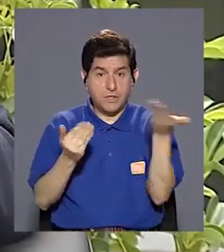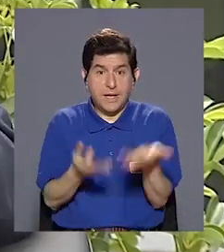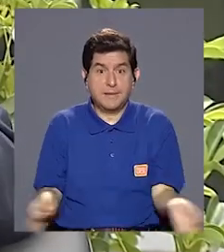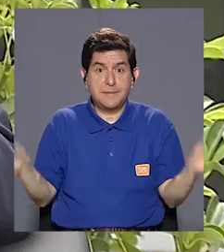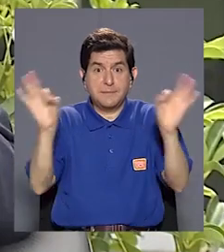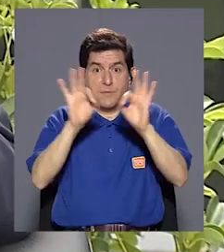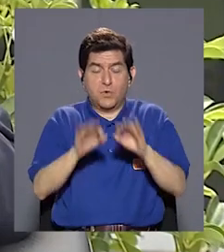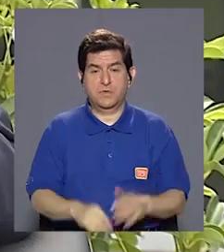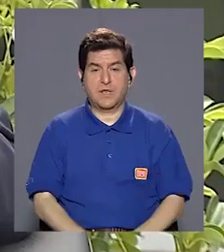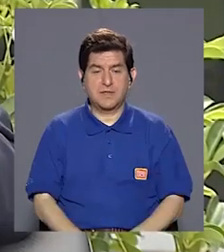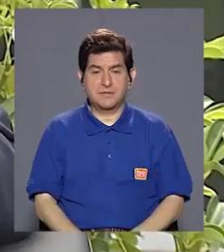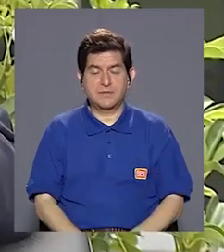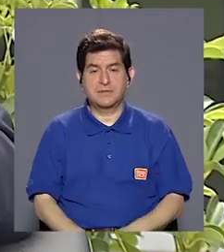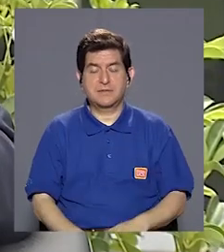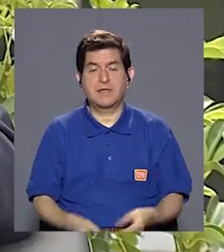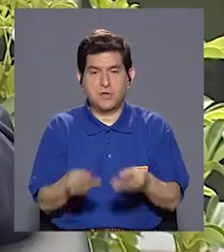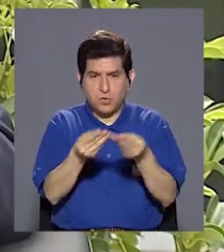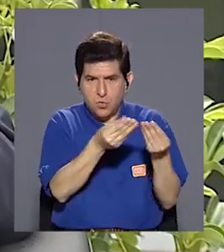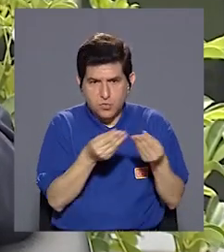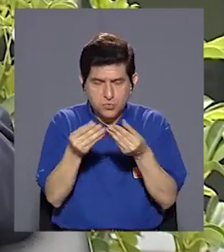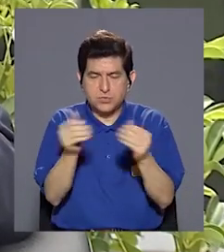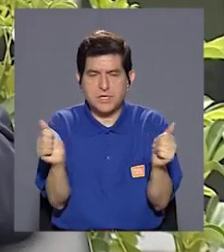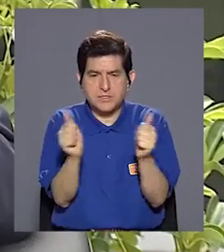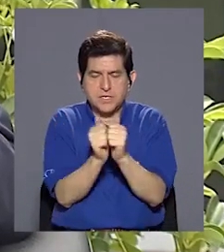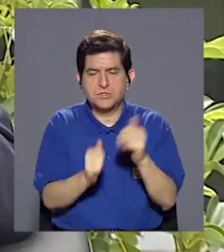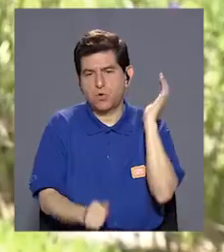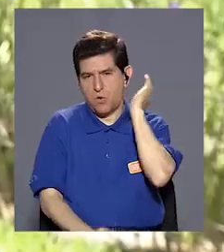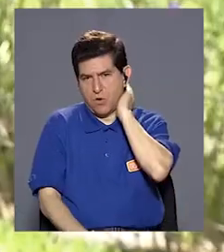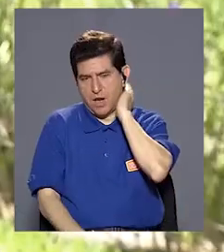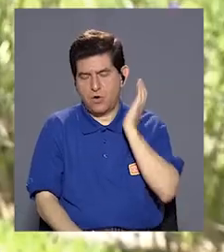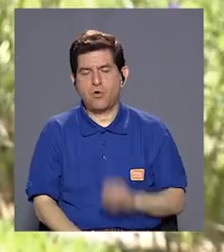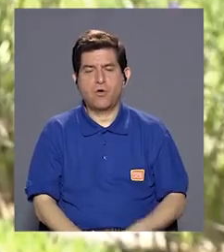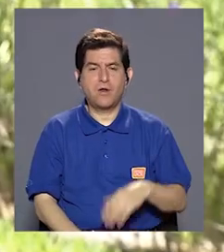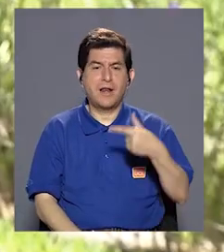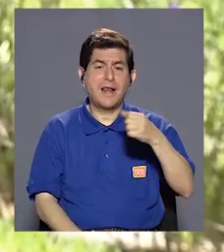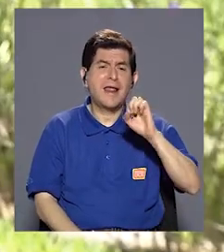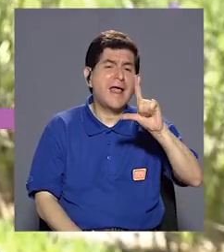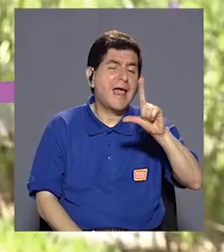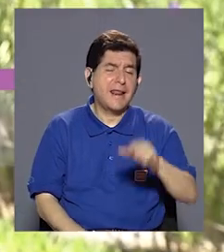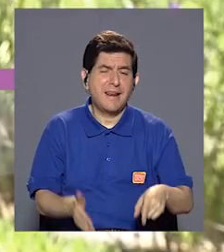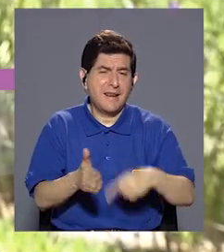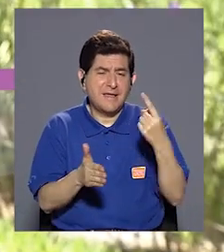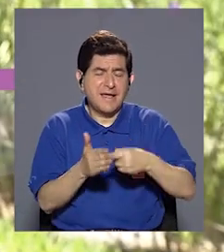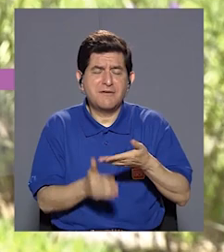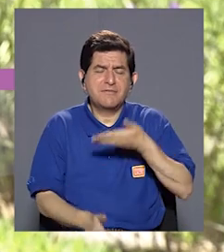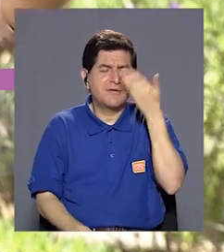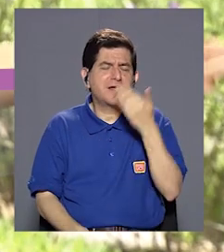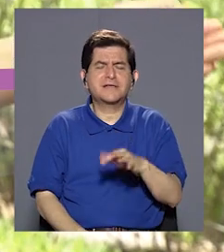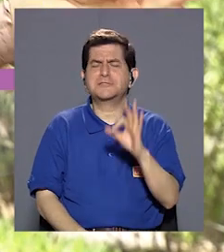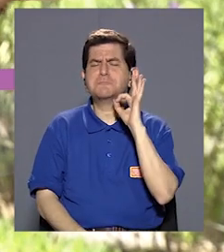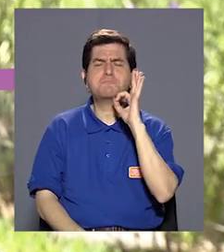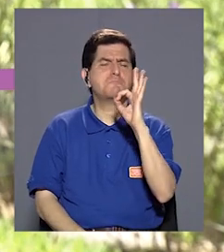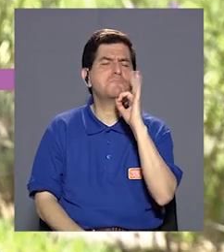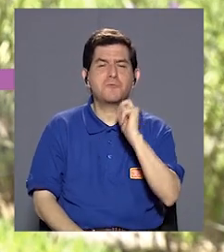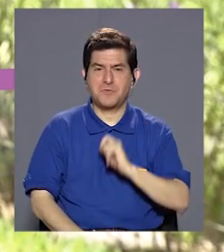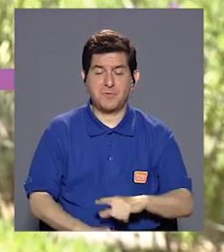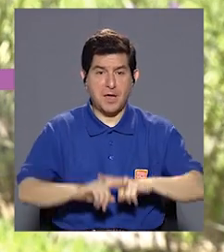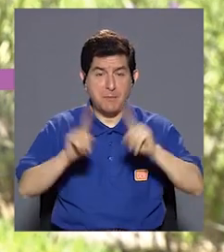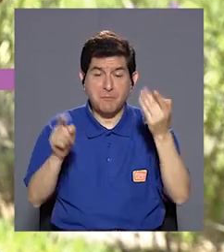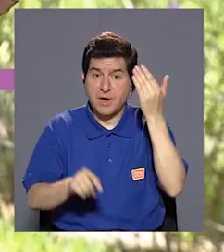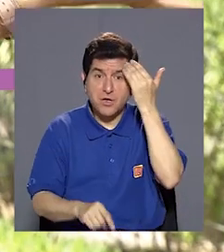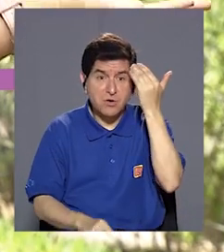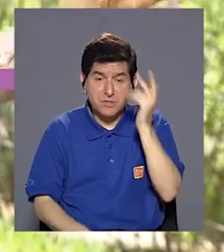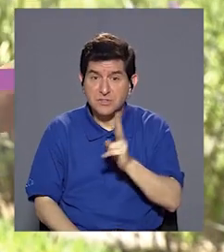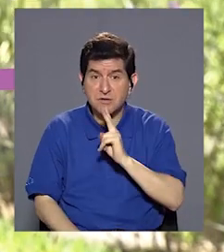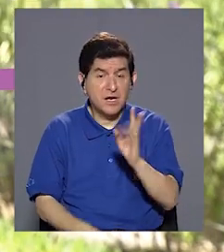importante es con respecto a las soluciones alcohólicas. Sí, esa era mi pregunta. Los geles, que a veces son, huelen riquísimo, pero